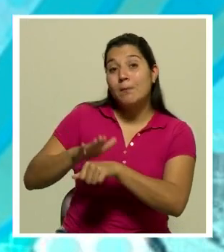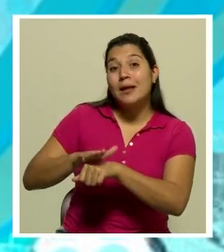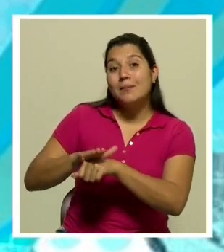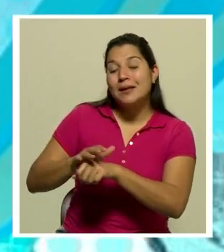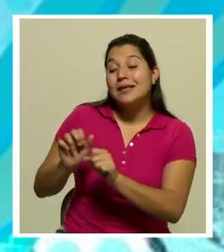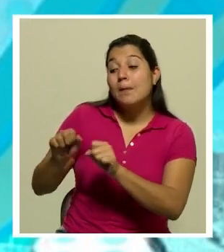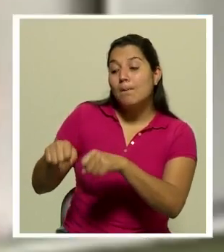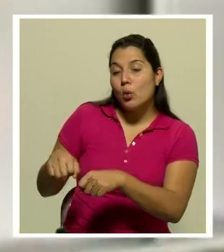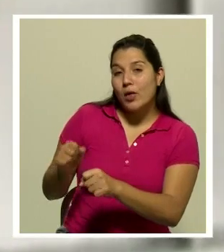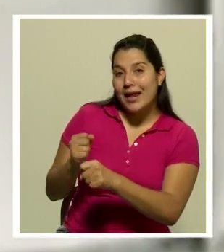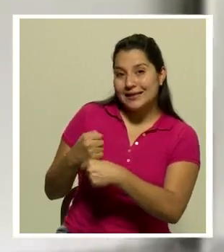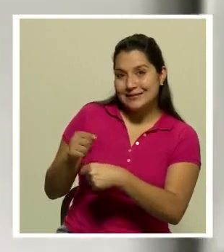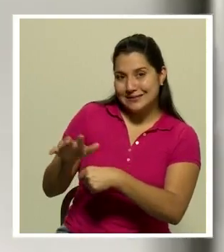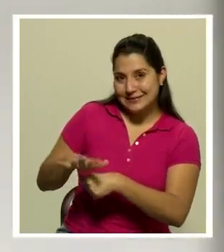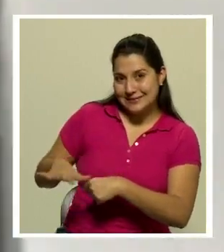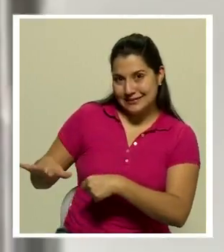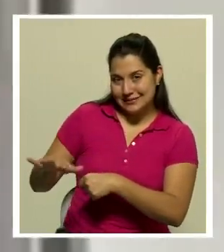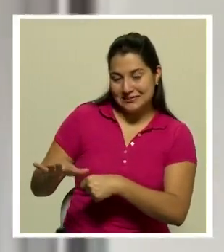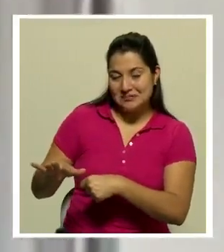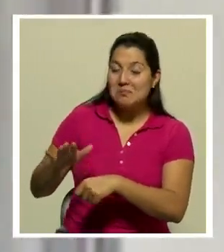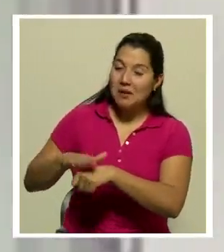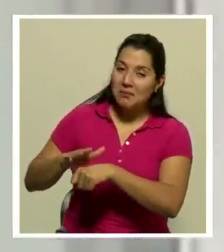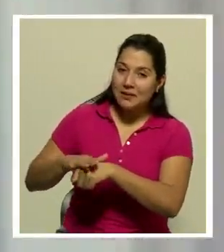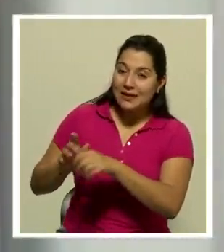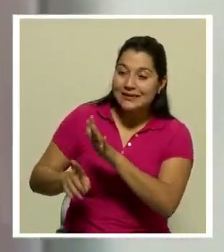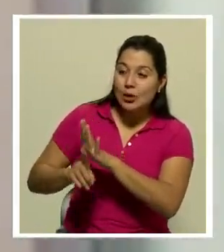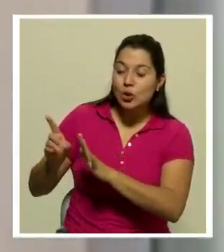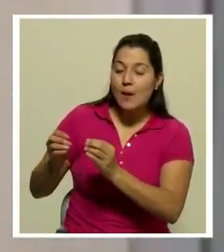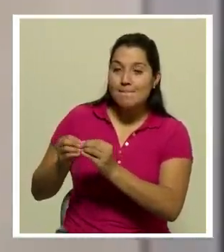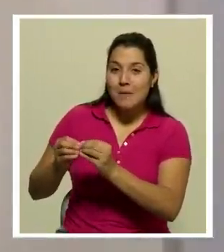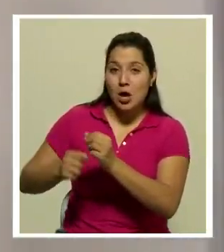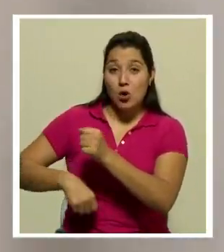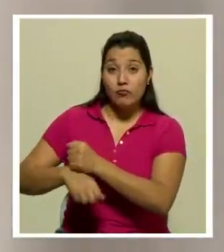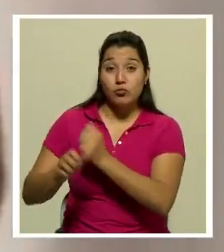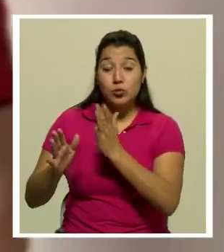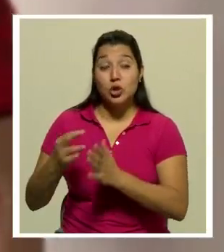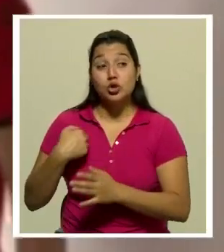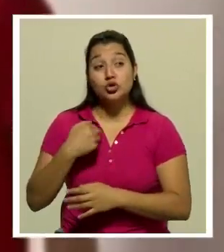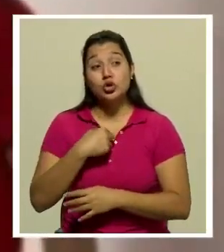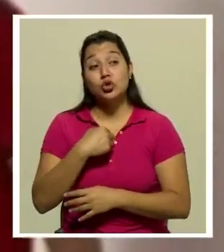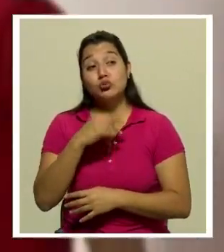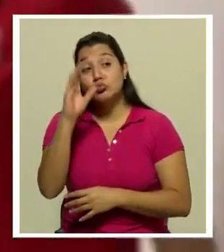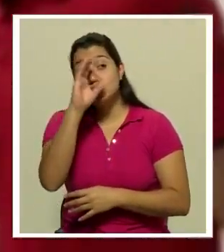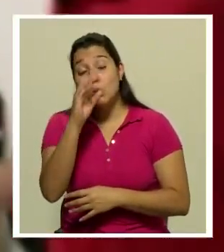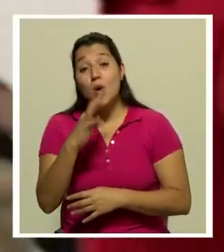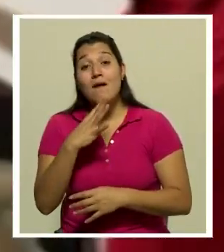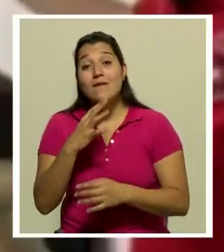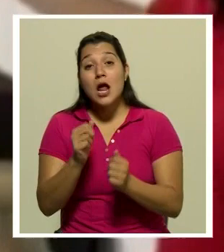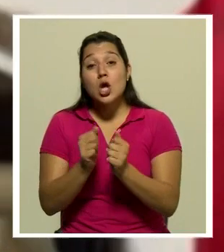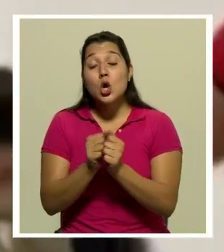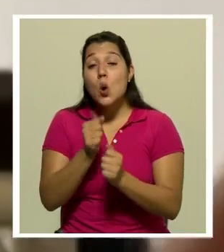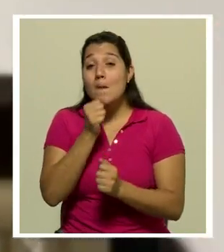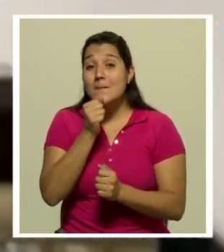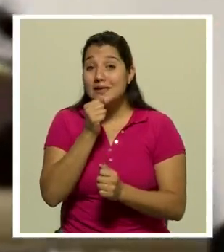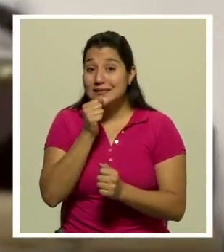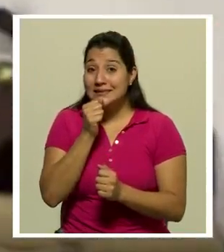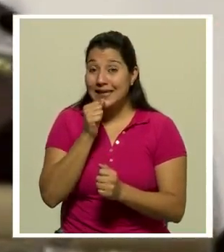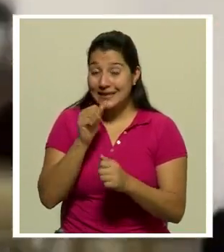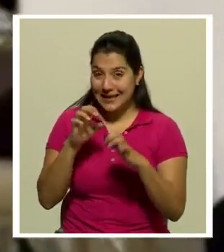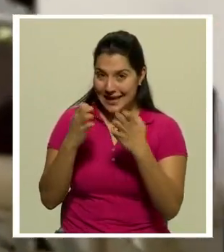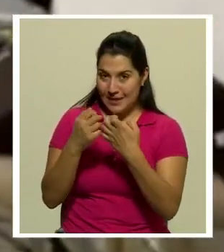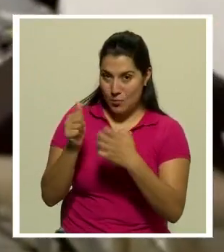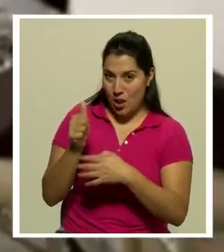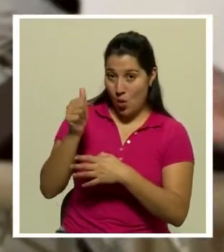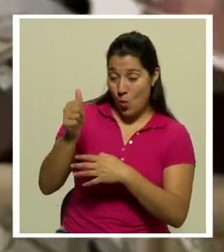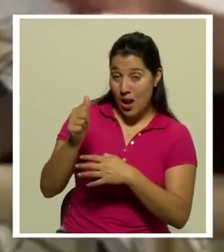a la mayoría de equipos. Buscamos al departamento de prensa de Alajuelense para poder determinar el valor total de la inversión en el